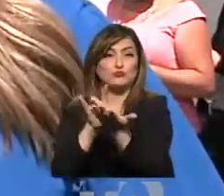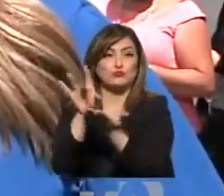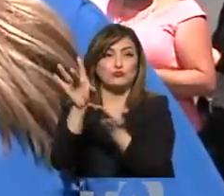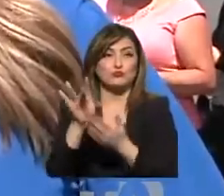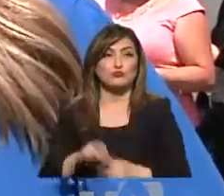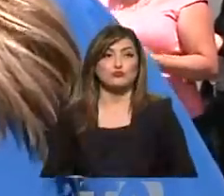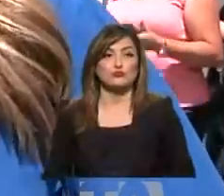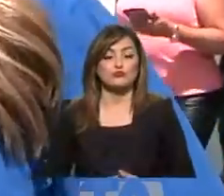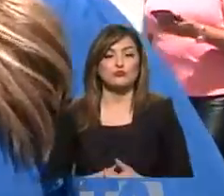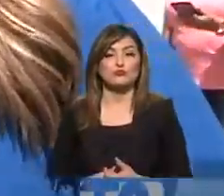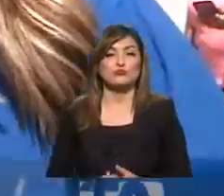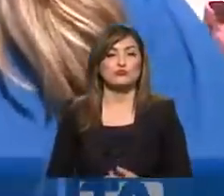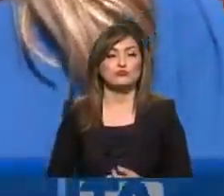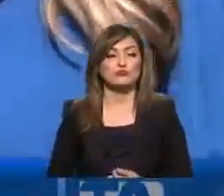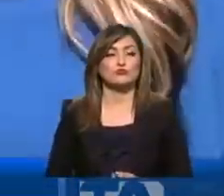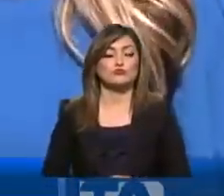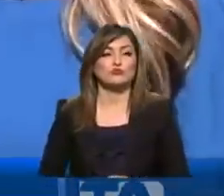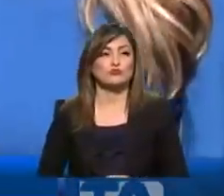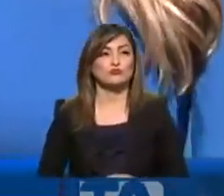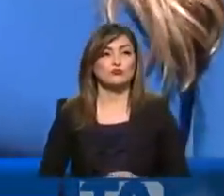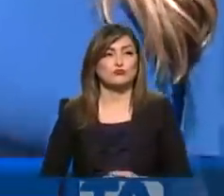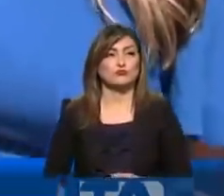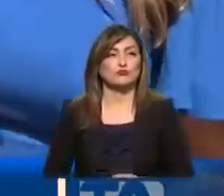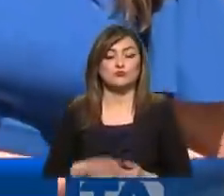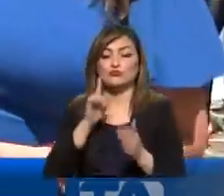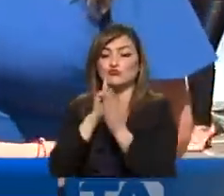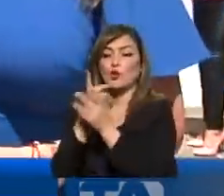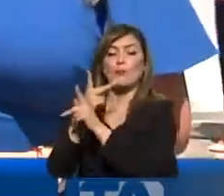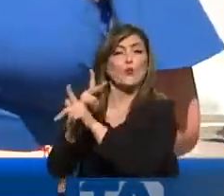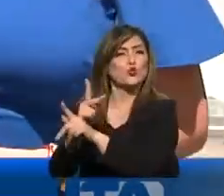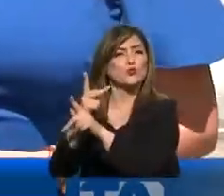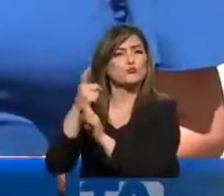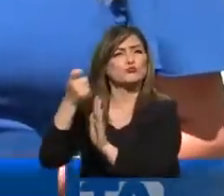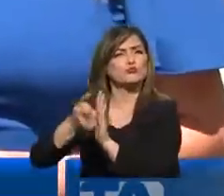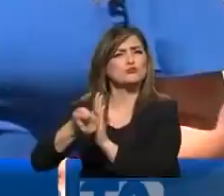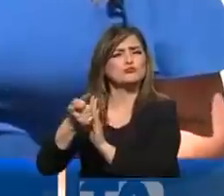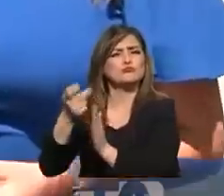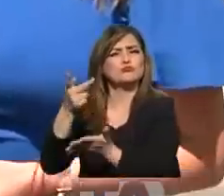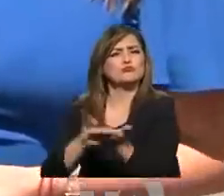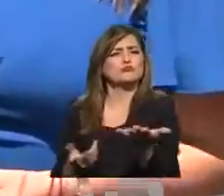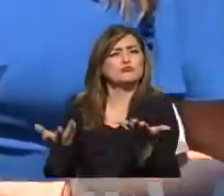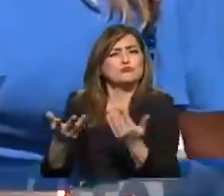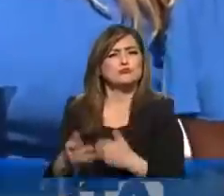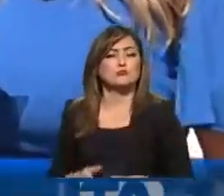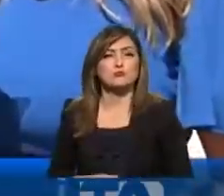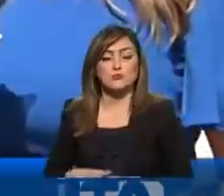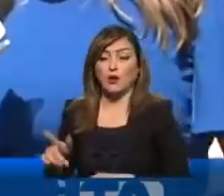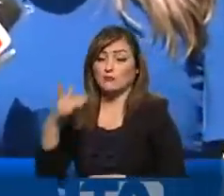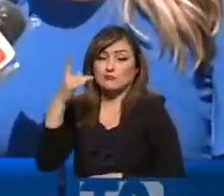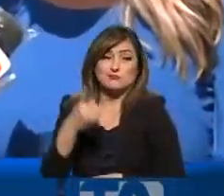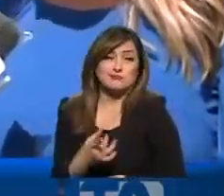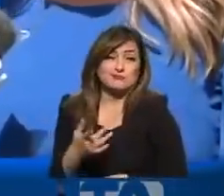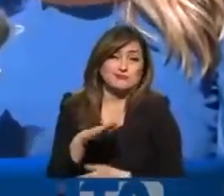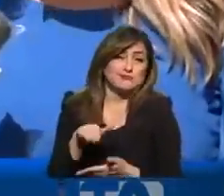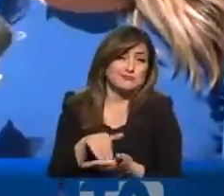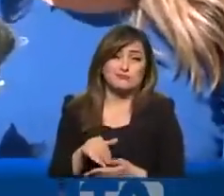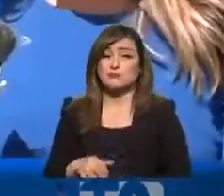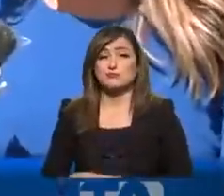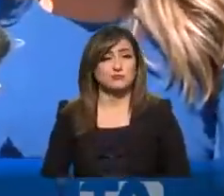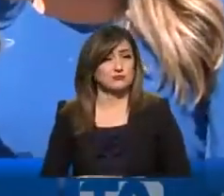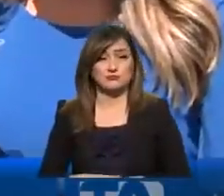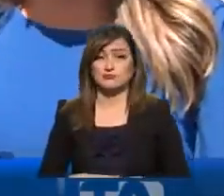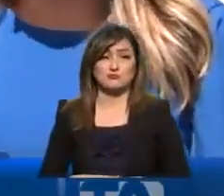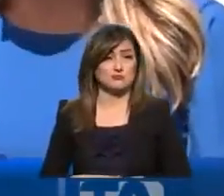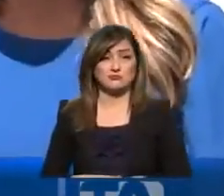removido. ¿Qué es lo que ocurre con esta acción de protección? Bueno, la acción de protección tiene una sentencia que no se encuentra en firme, está